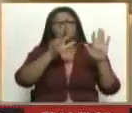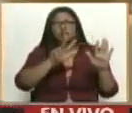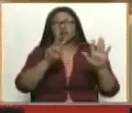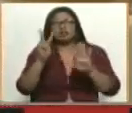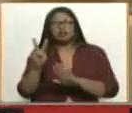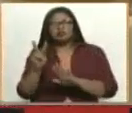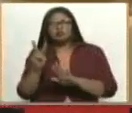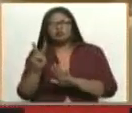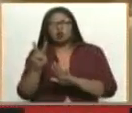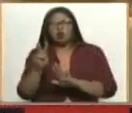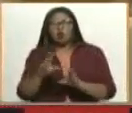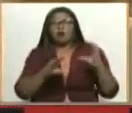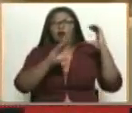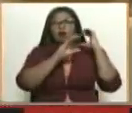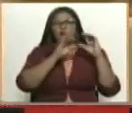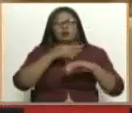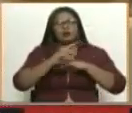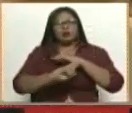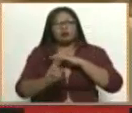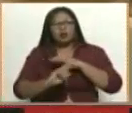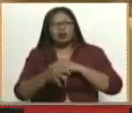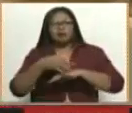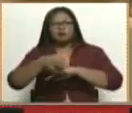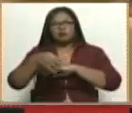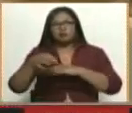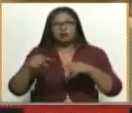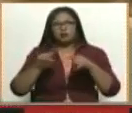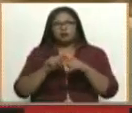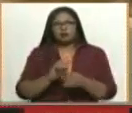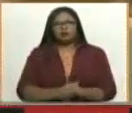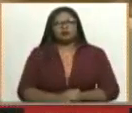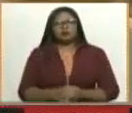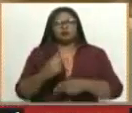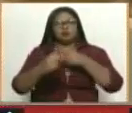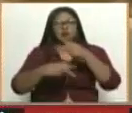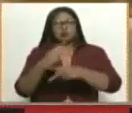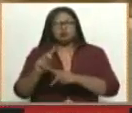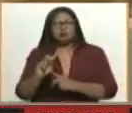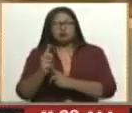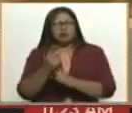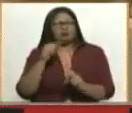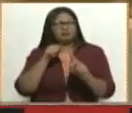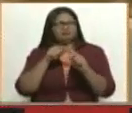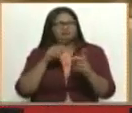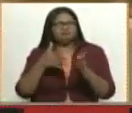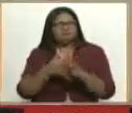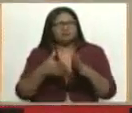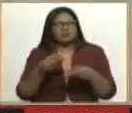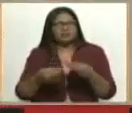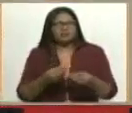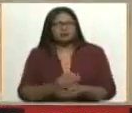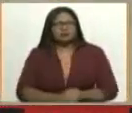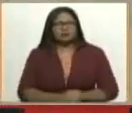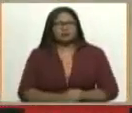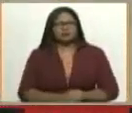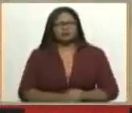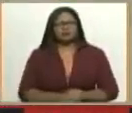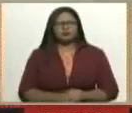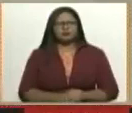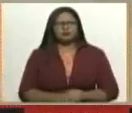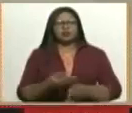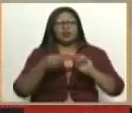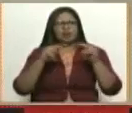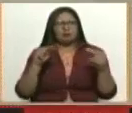cargos regionales y municipales, en un proceso cuya principal característica fue la